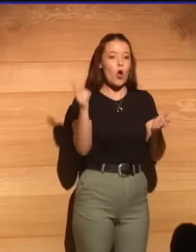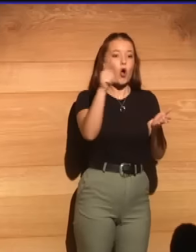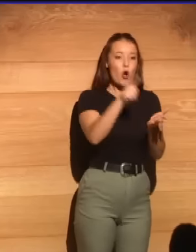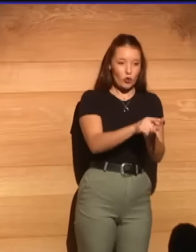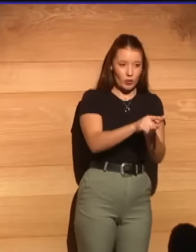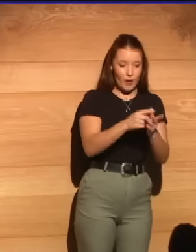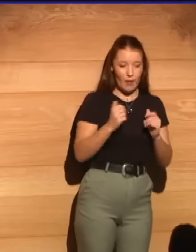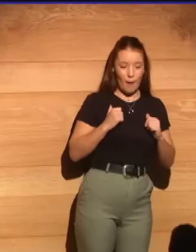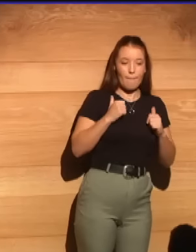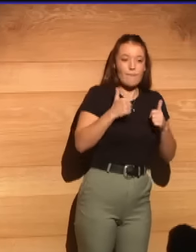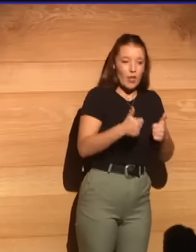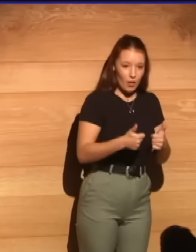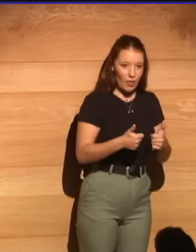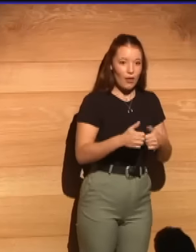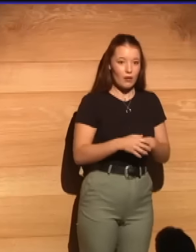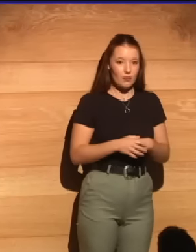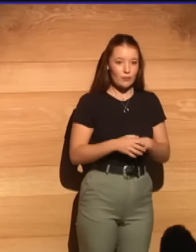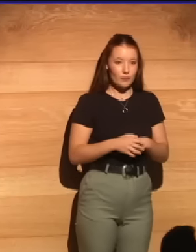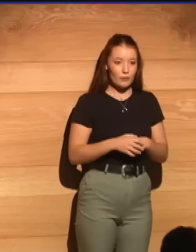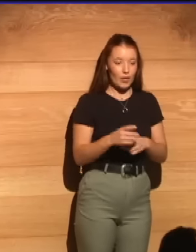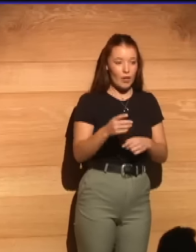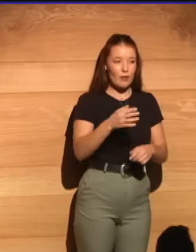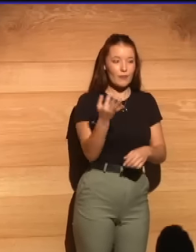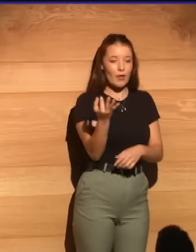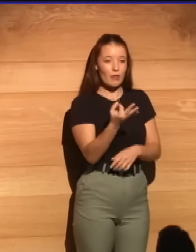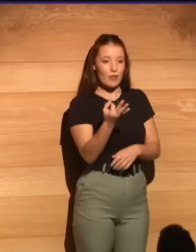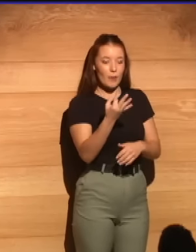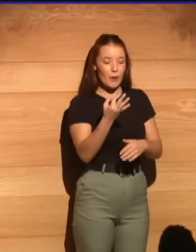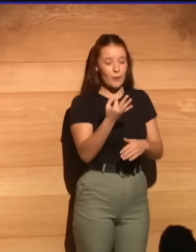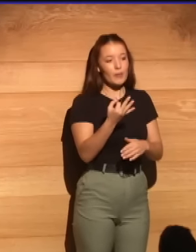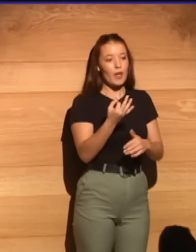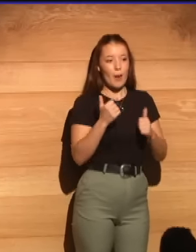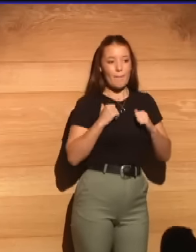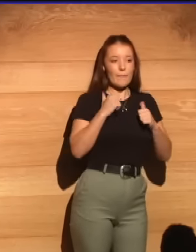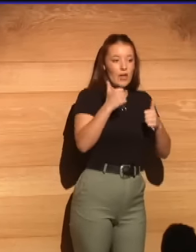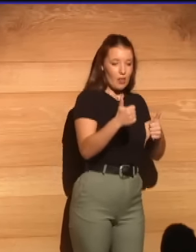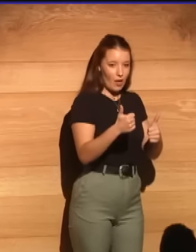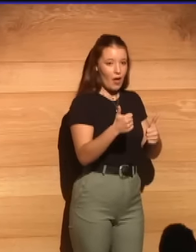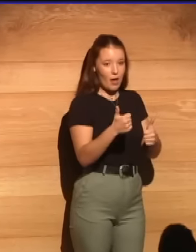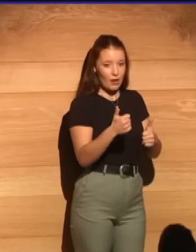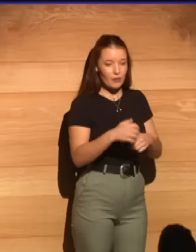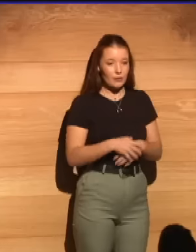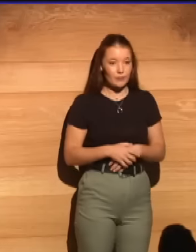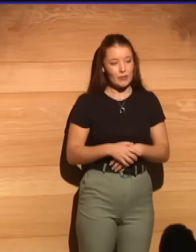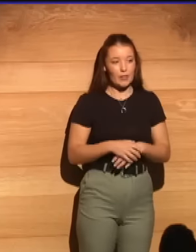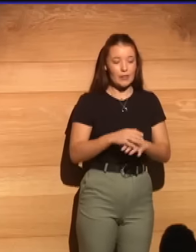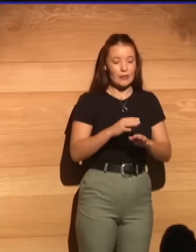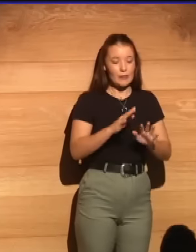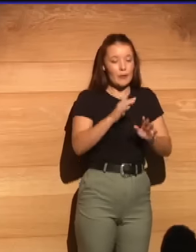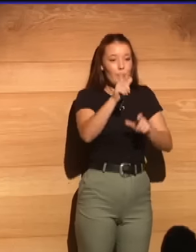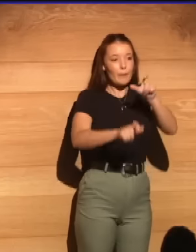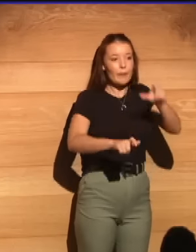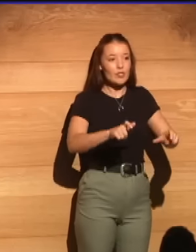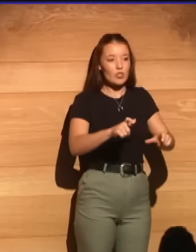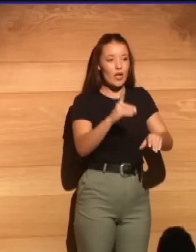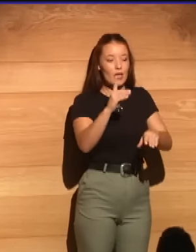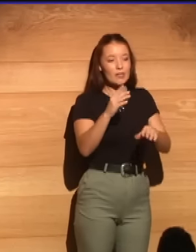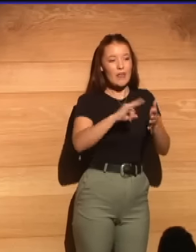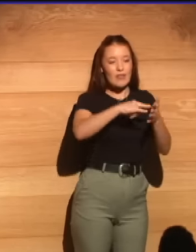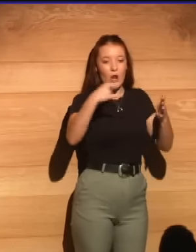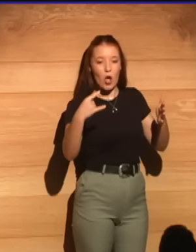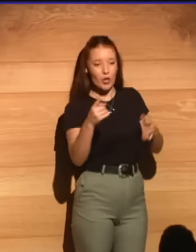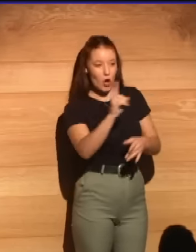salida y tenemos que empezar de cero, todos salvo los ya muy tecnológicos. Y por eso, para hablar de esta gran